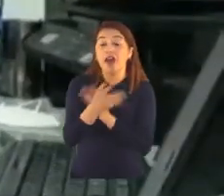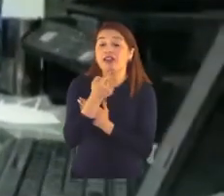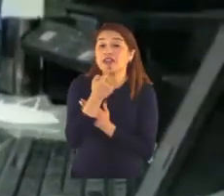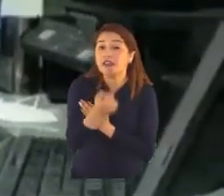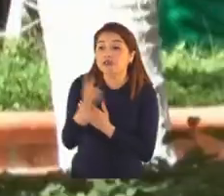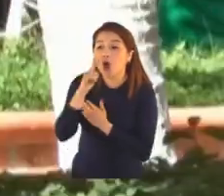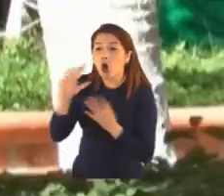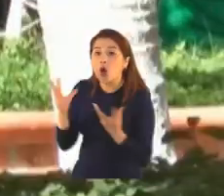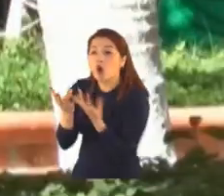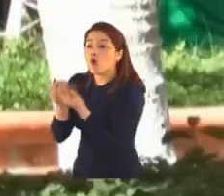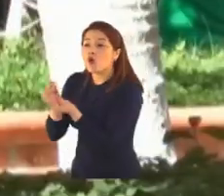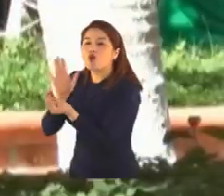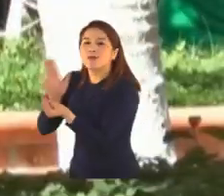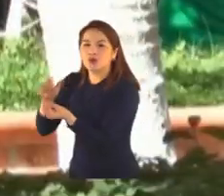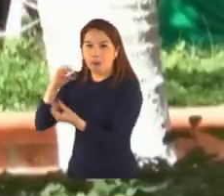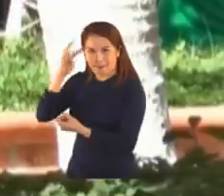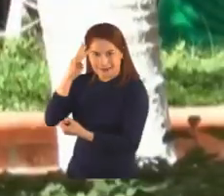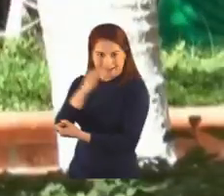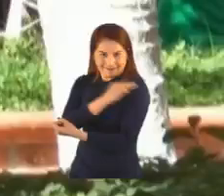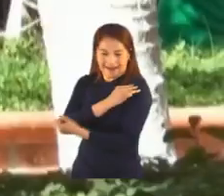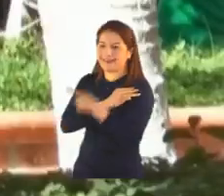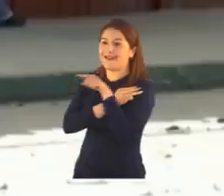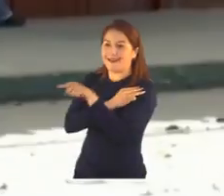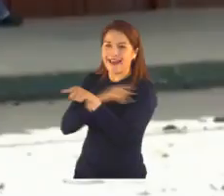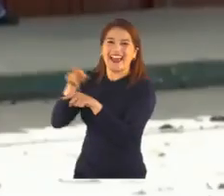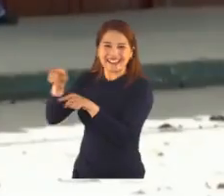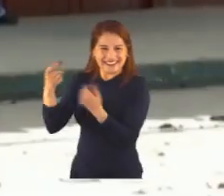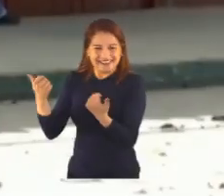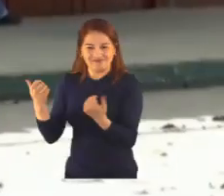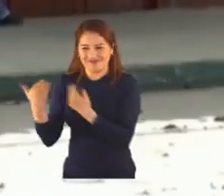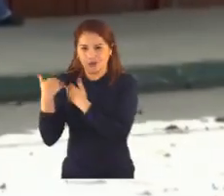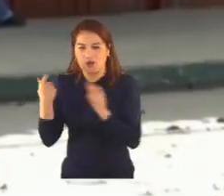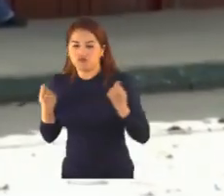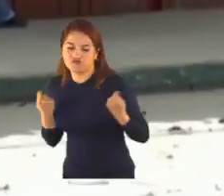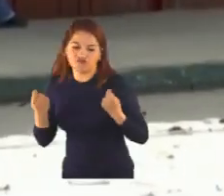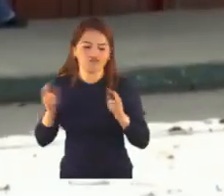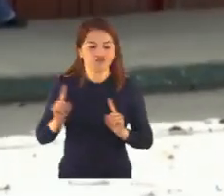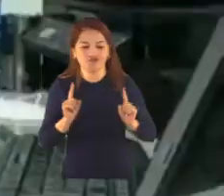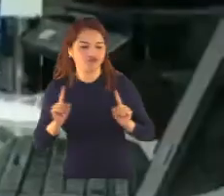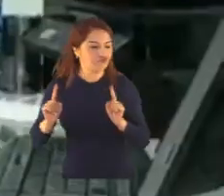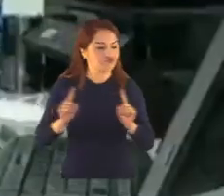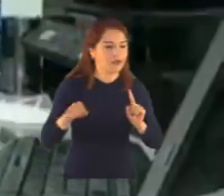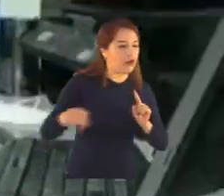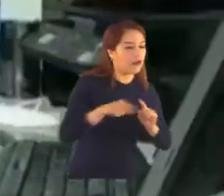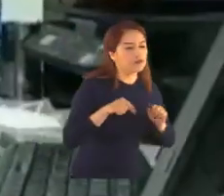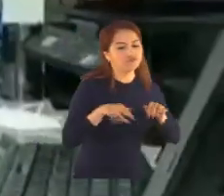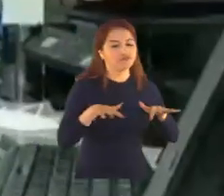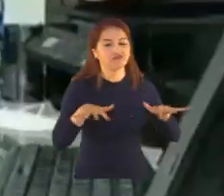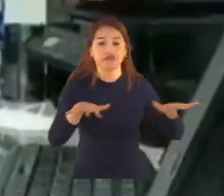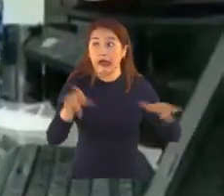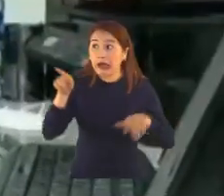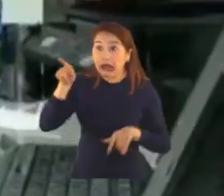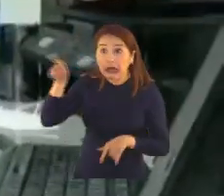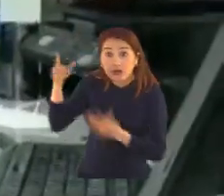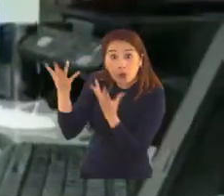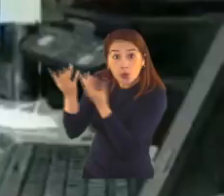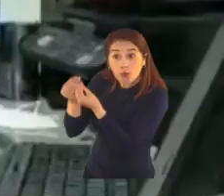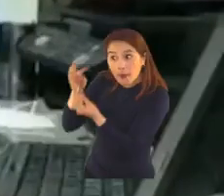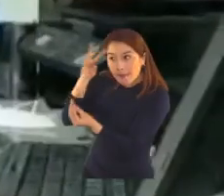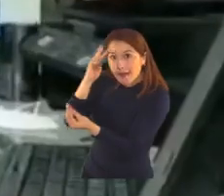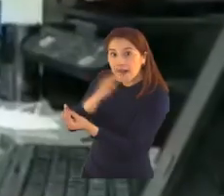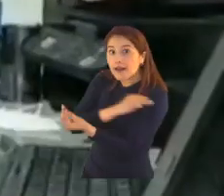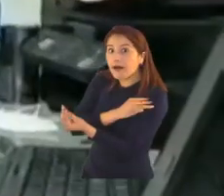batallón Pedro Justo Berrío y que tienen jurisdicción en esa región del departamento. Esta tropa del Ejército Nacional